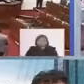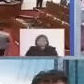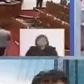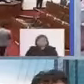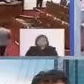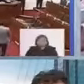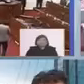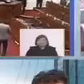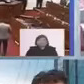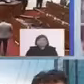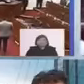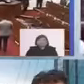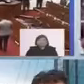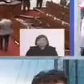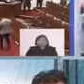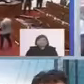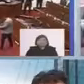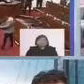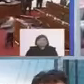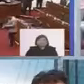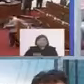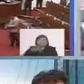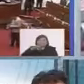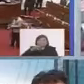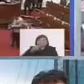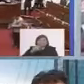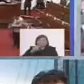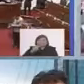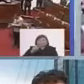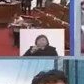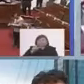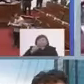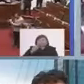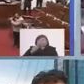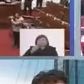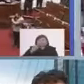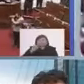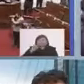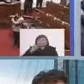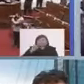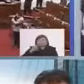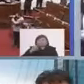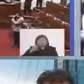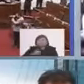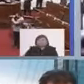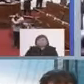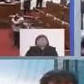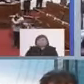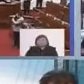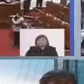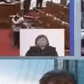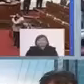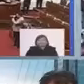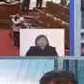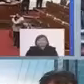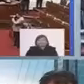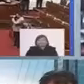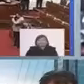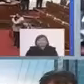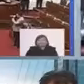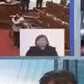90, por lo que ya ustedes como comunicadores saben y la opinión pública sabe, que en su momento ejecutó